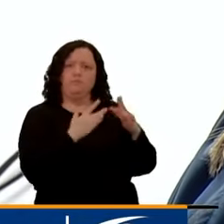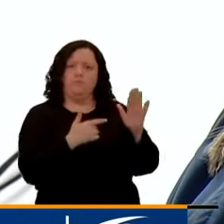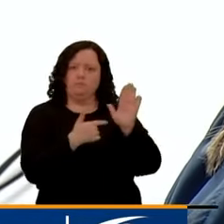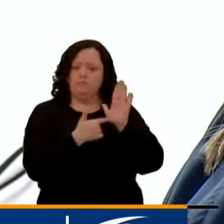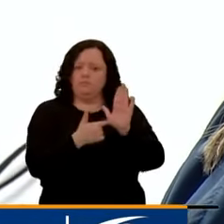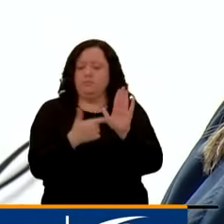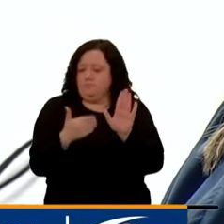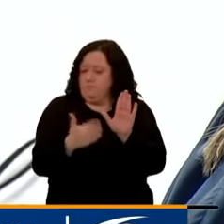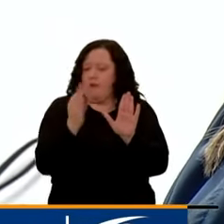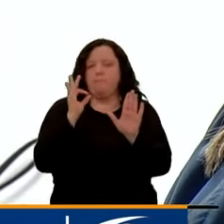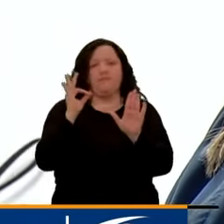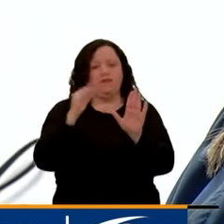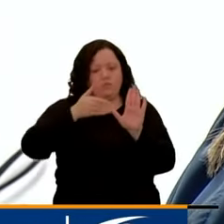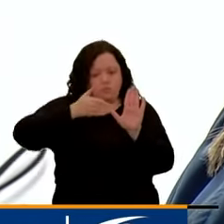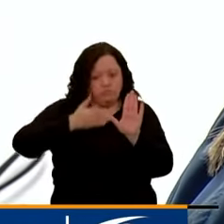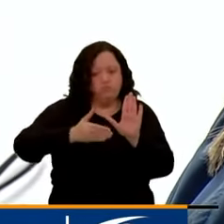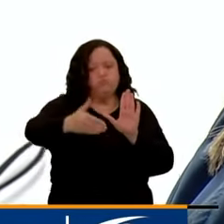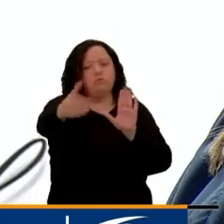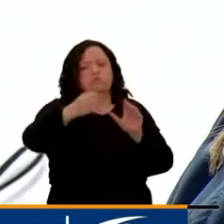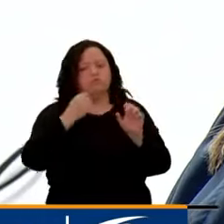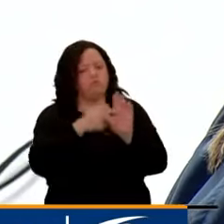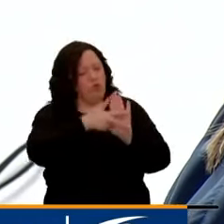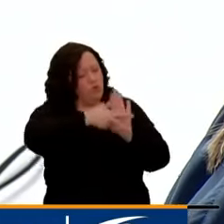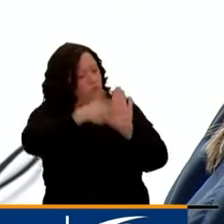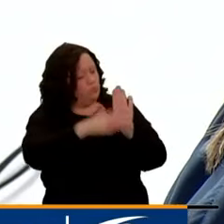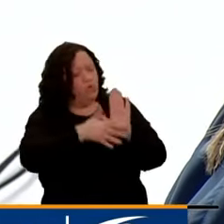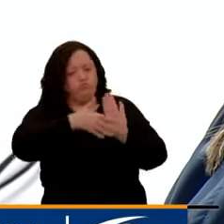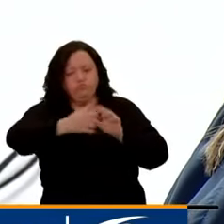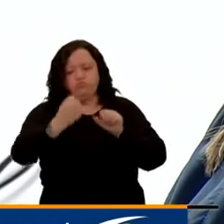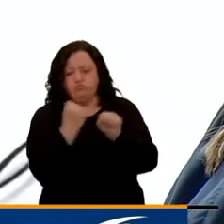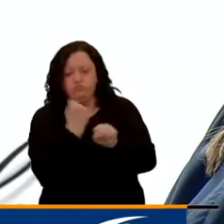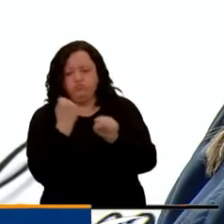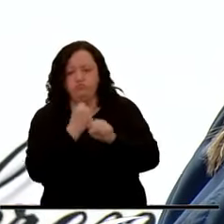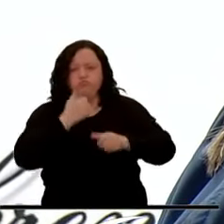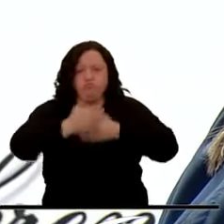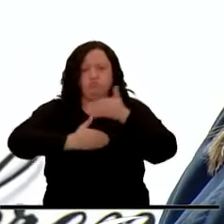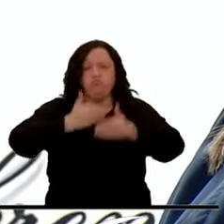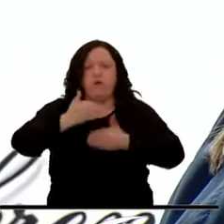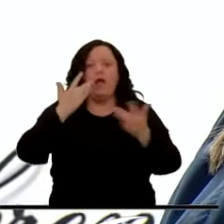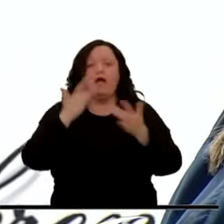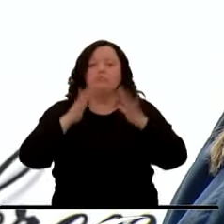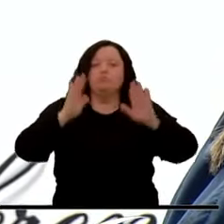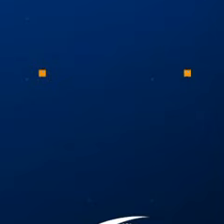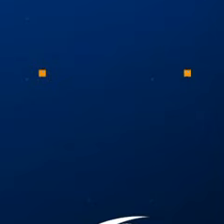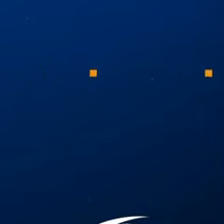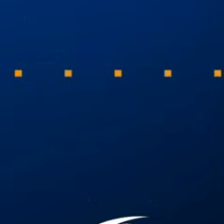de partida para seguir trabajando y fortaleciendo la democracia en nuestro país.